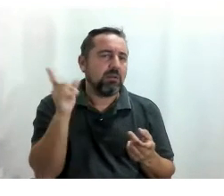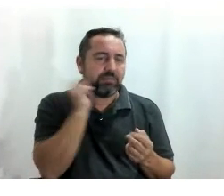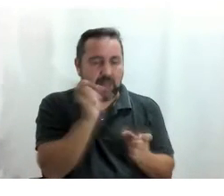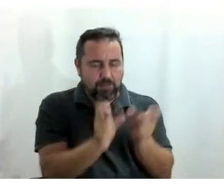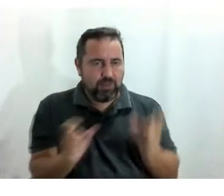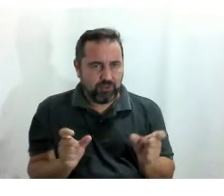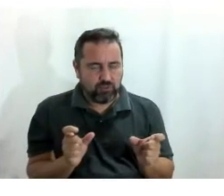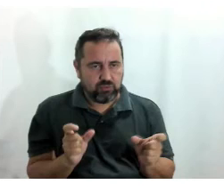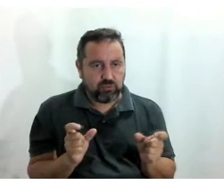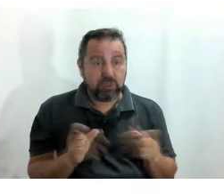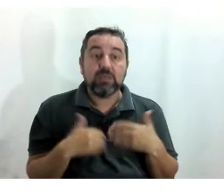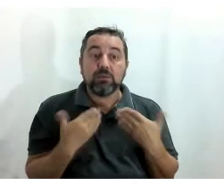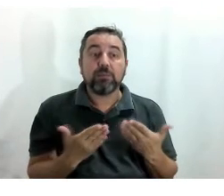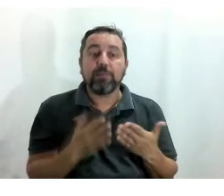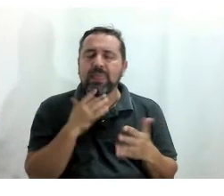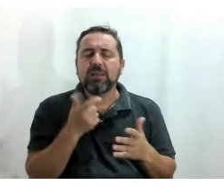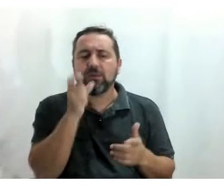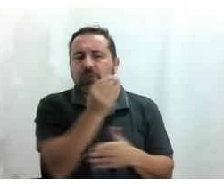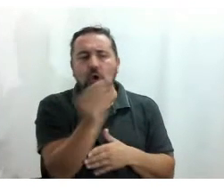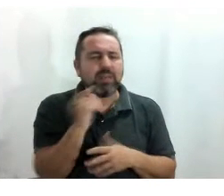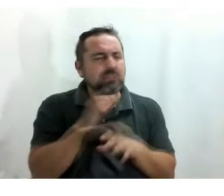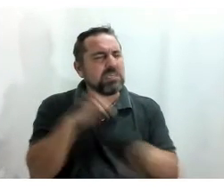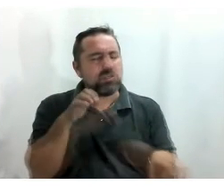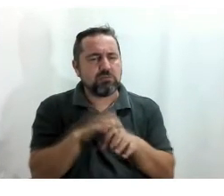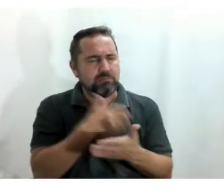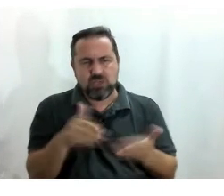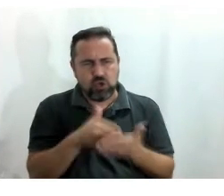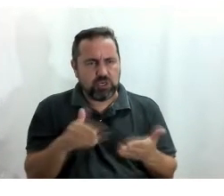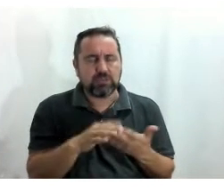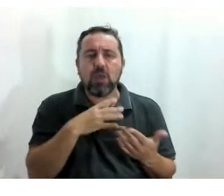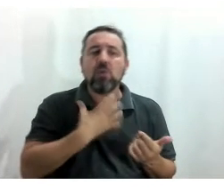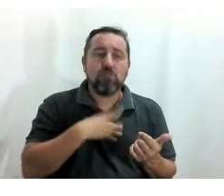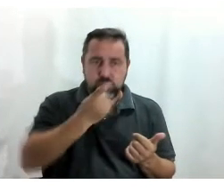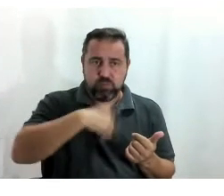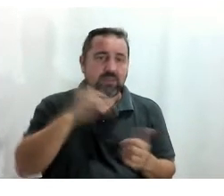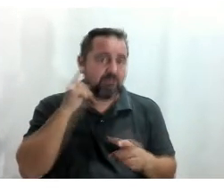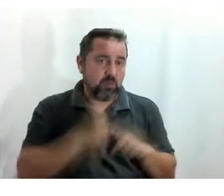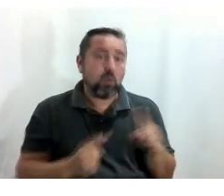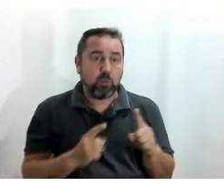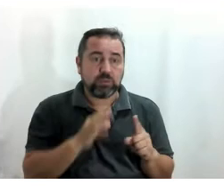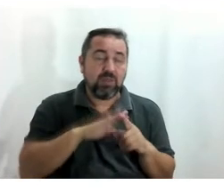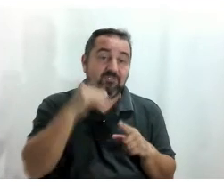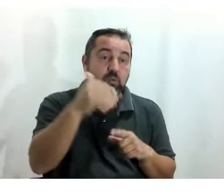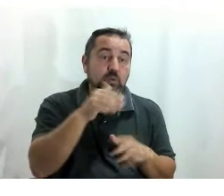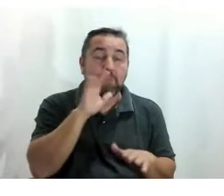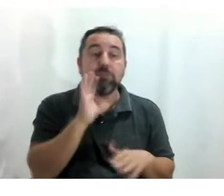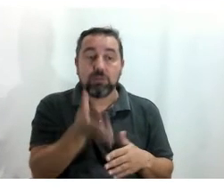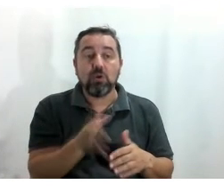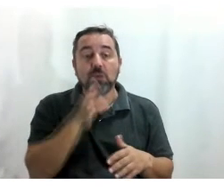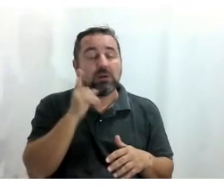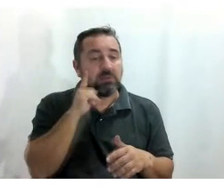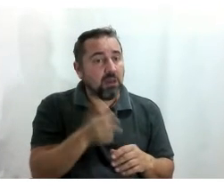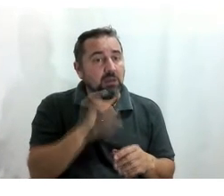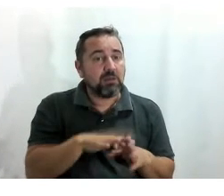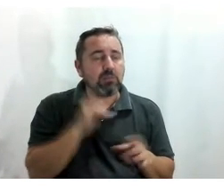población. De hecho, hay millones de jóvenes que en la actualidad están en riesgo de padecer hipoacusia en un futuro debido a la exposición constante a